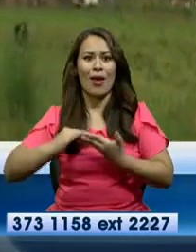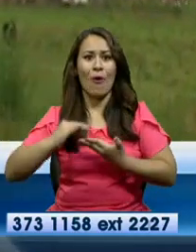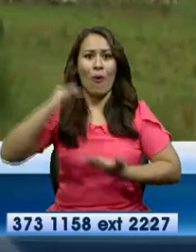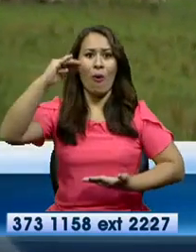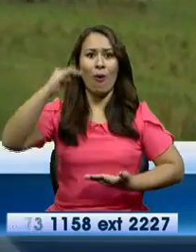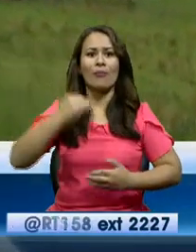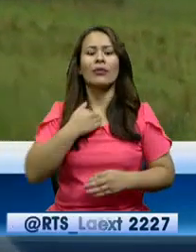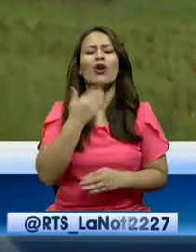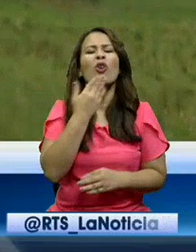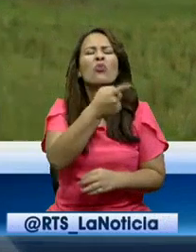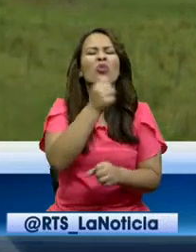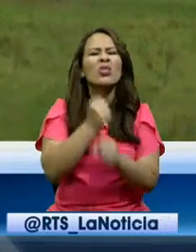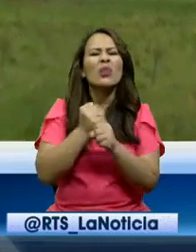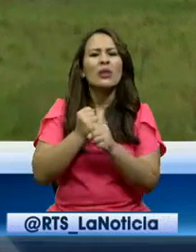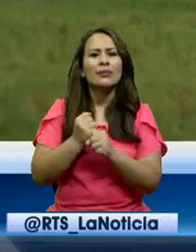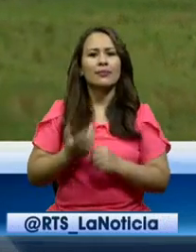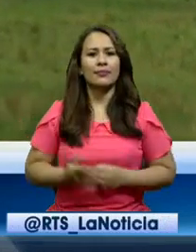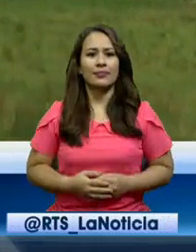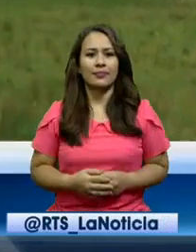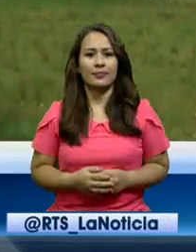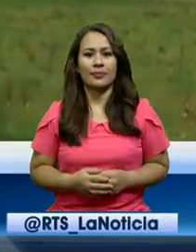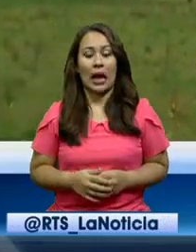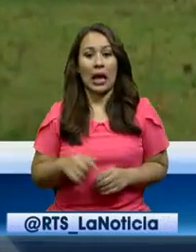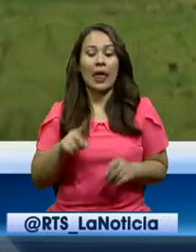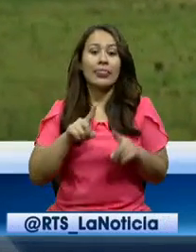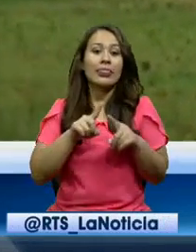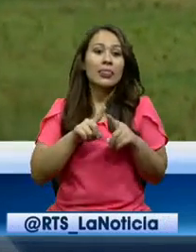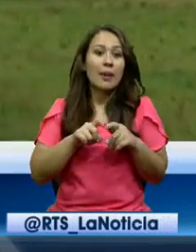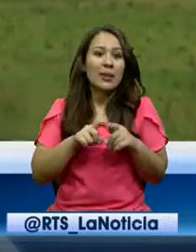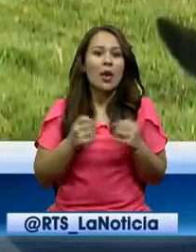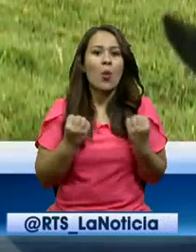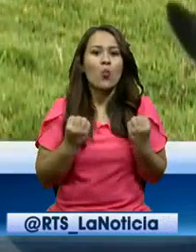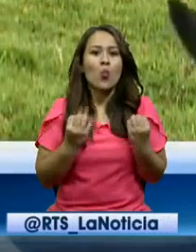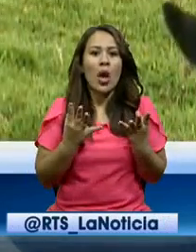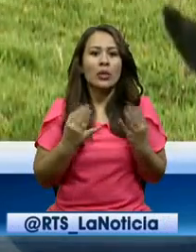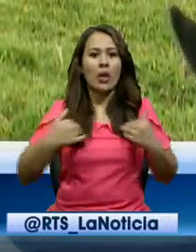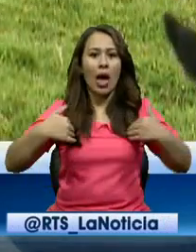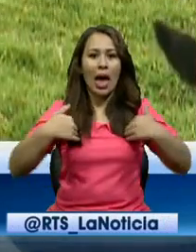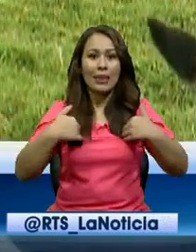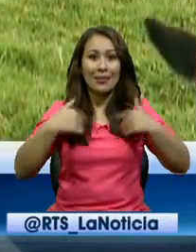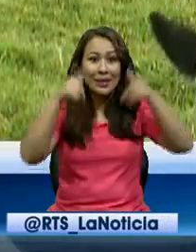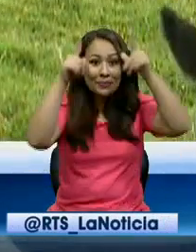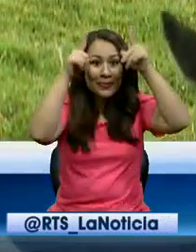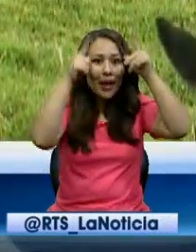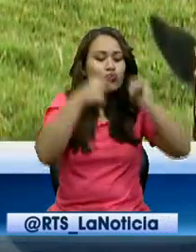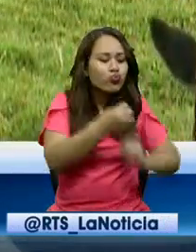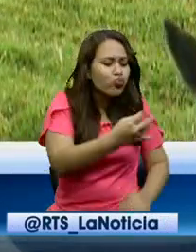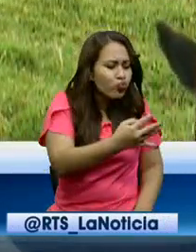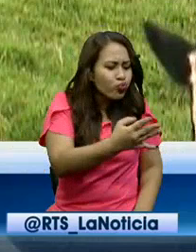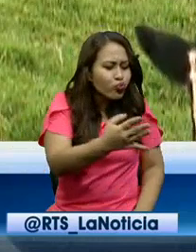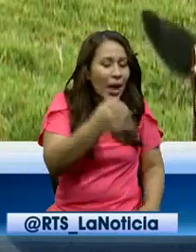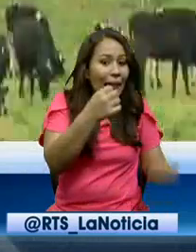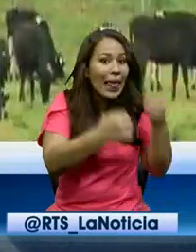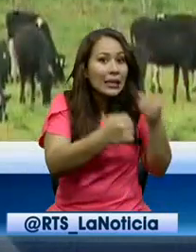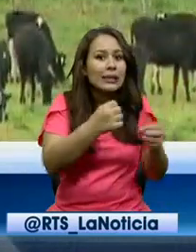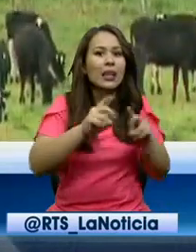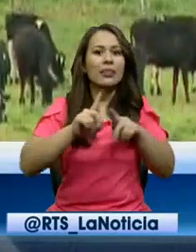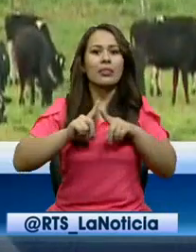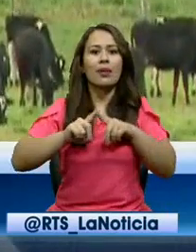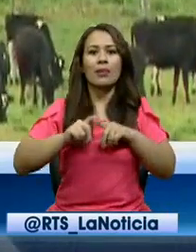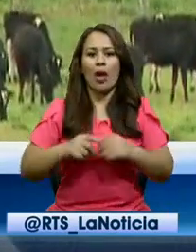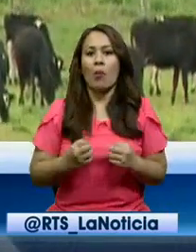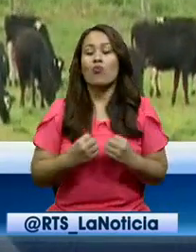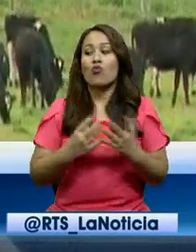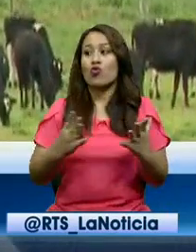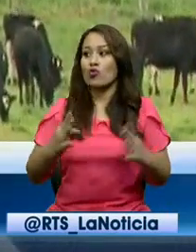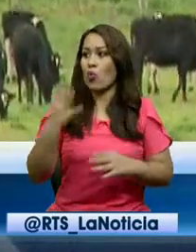es el trabajo de ustedes. Dependiendo de la cantidad de animales, de las vacas de producción que tenemos, muchos